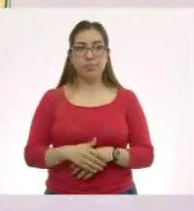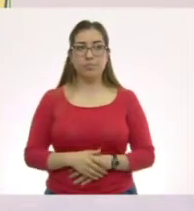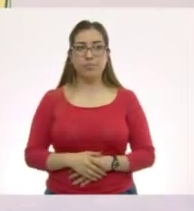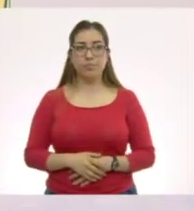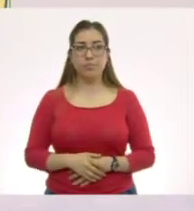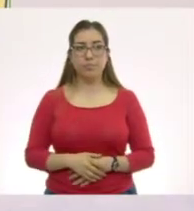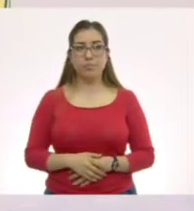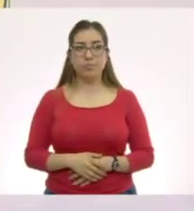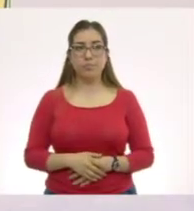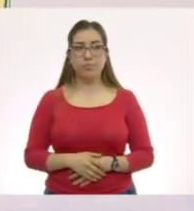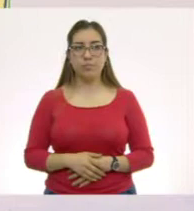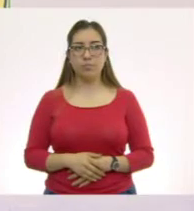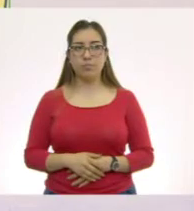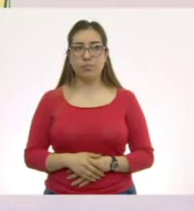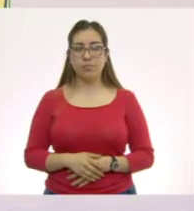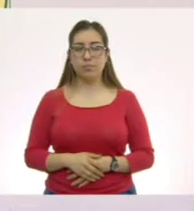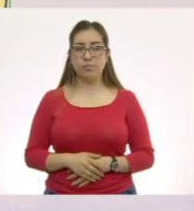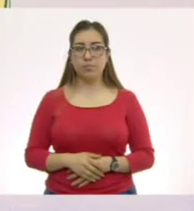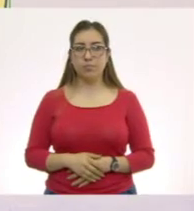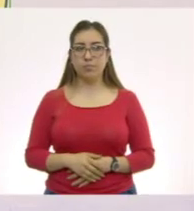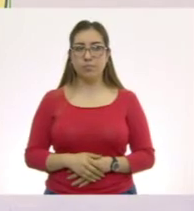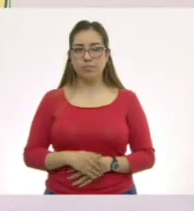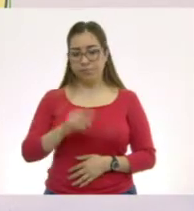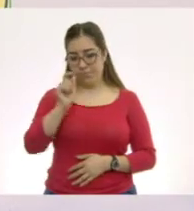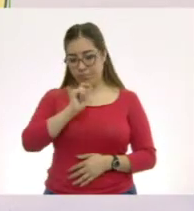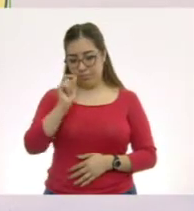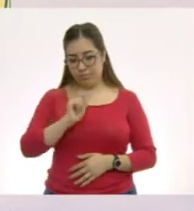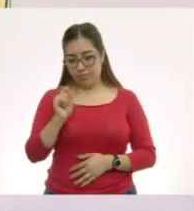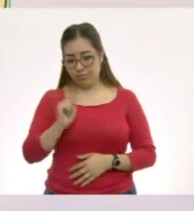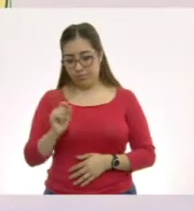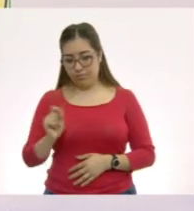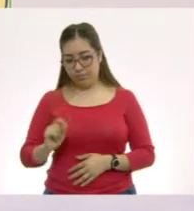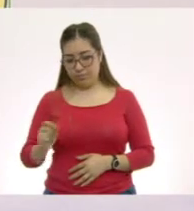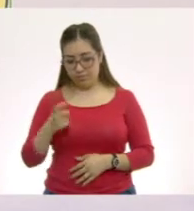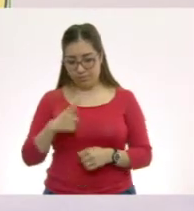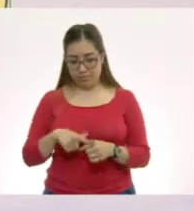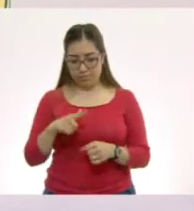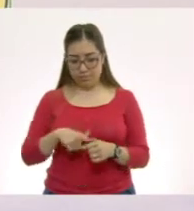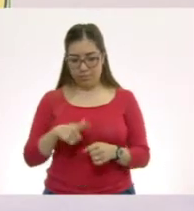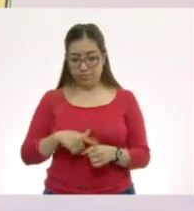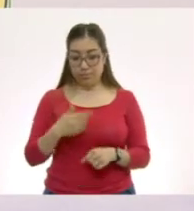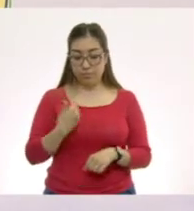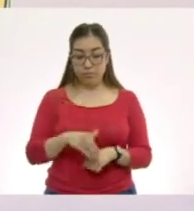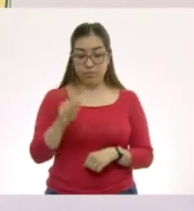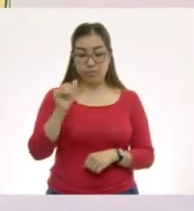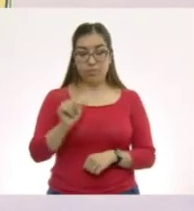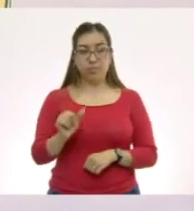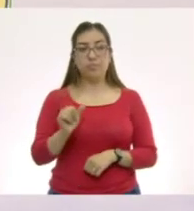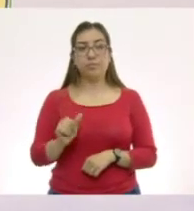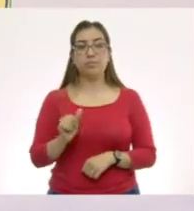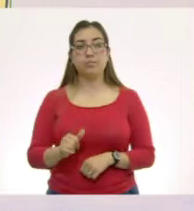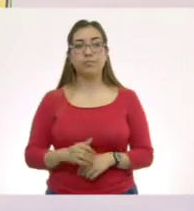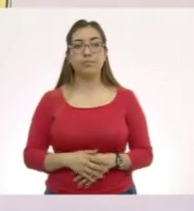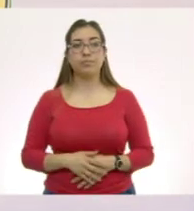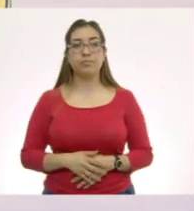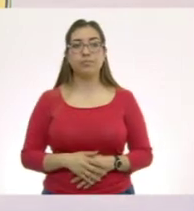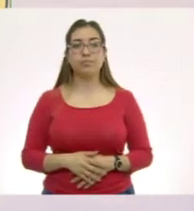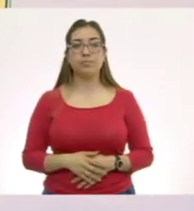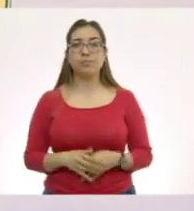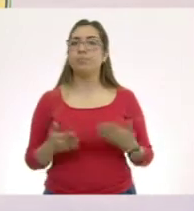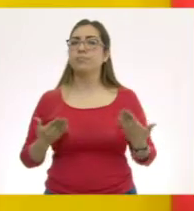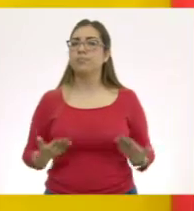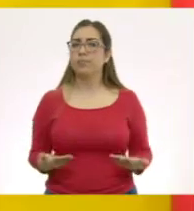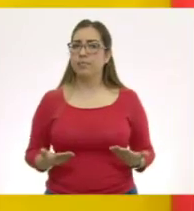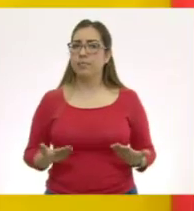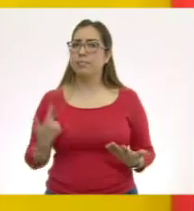más. 16, entonces lo va a pintar en el pizarrón, el número 16. Y ahora